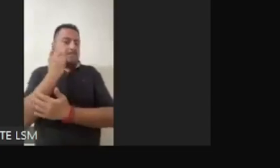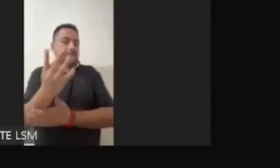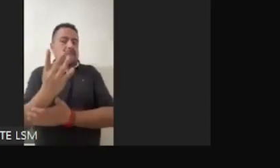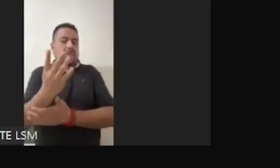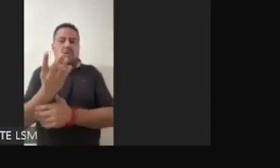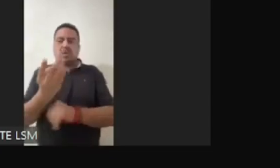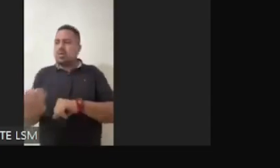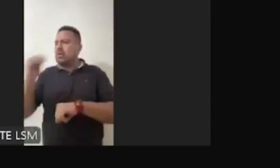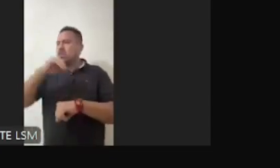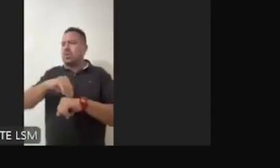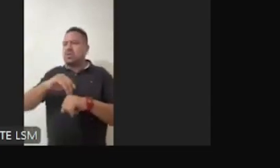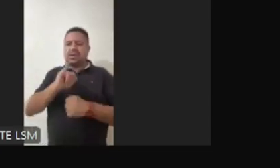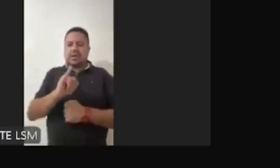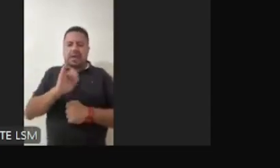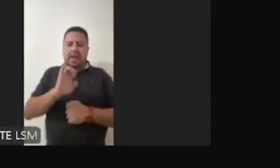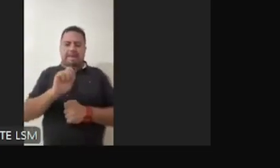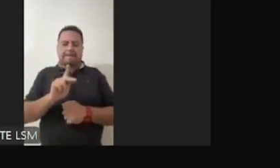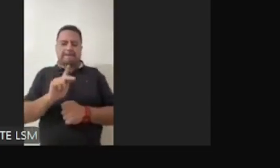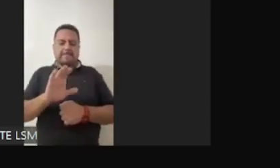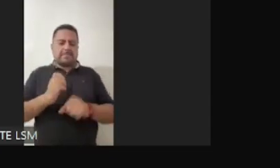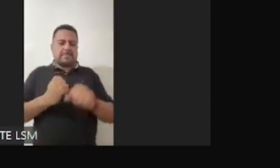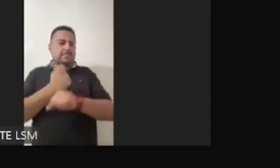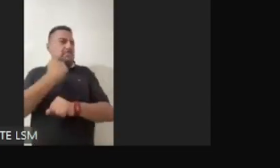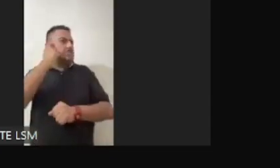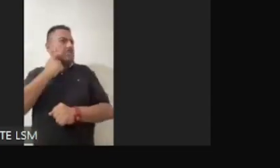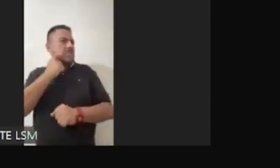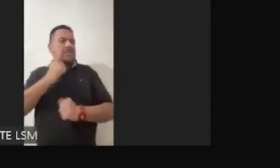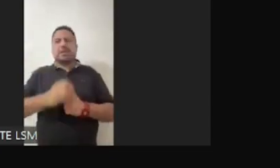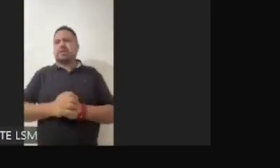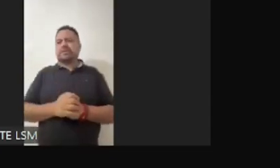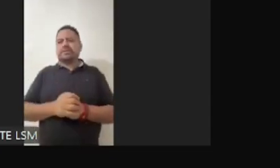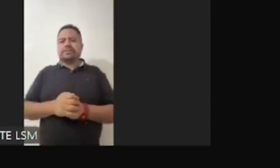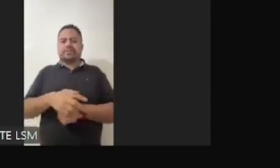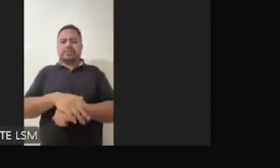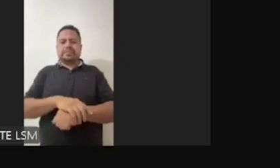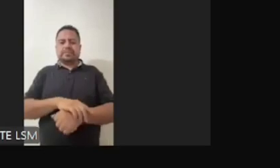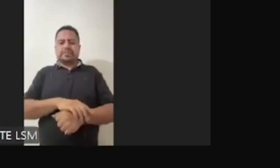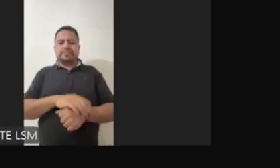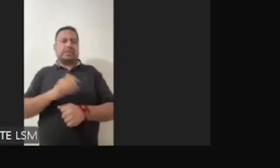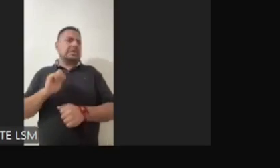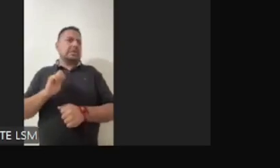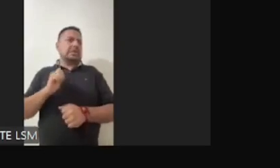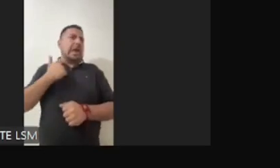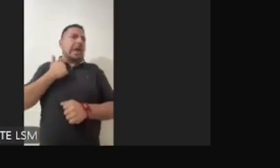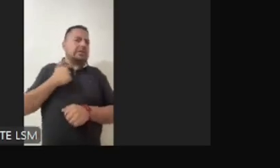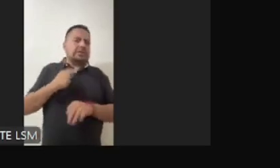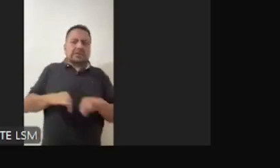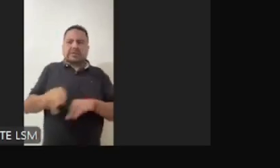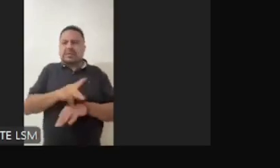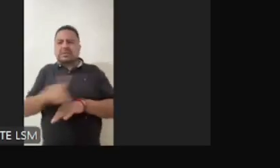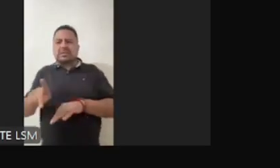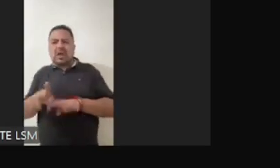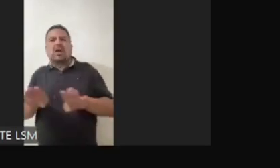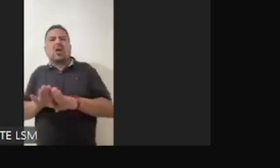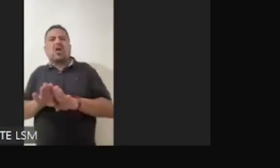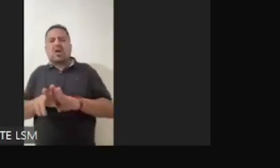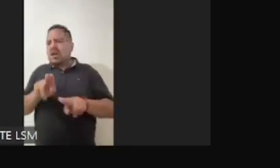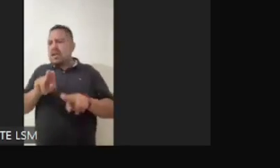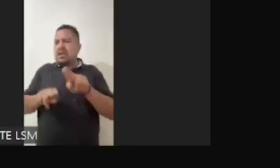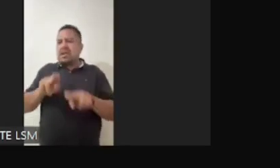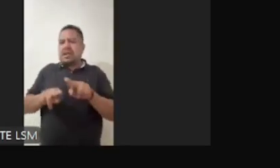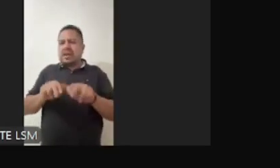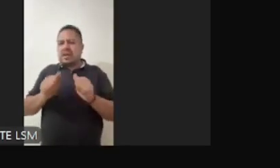promovidos por el Instituto electoral y de participación ciudadana del Estado de Guerrero y extrabajadores quienes fungieron con las categorías de